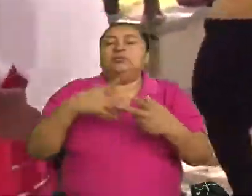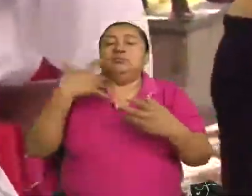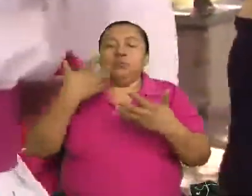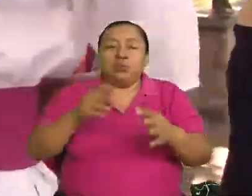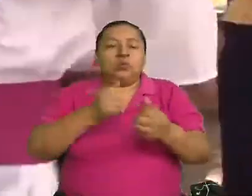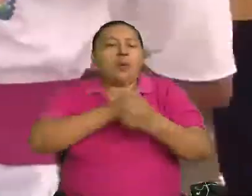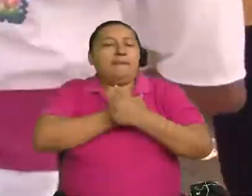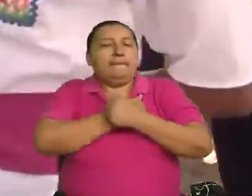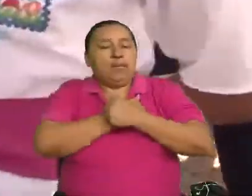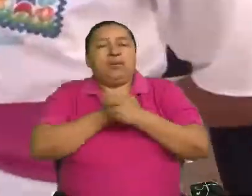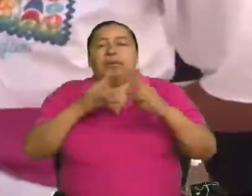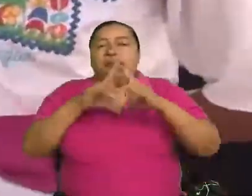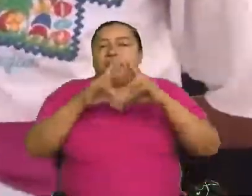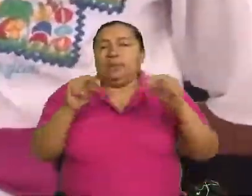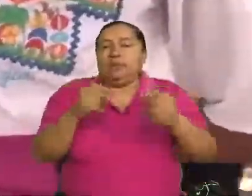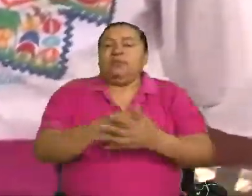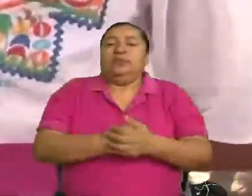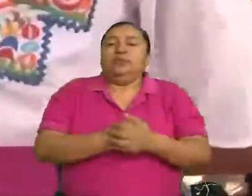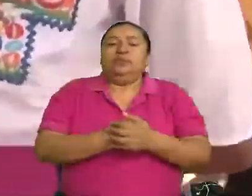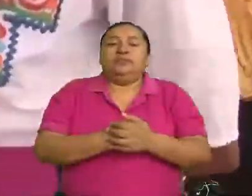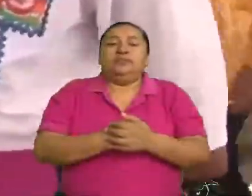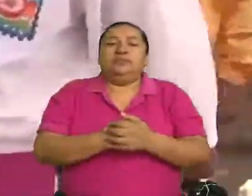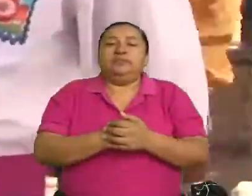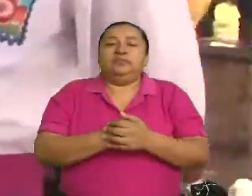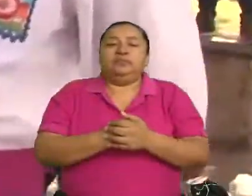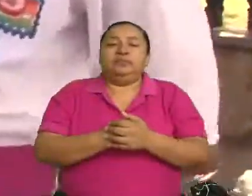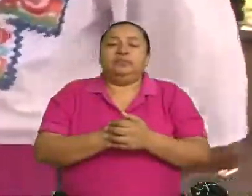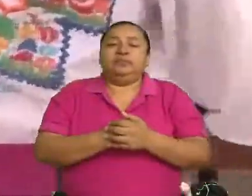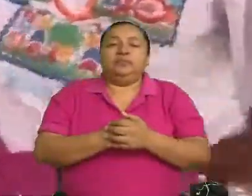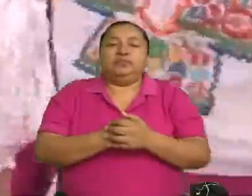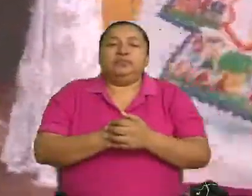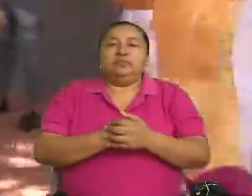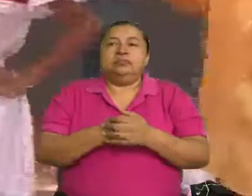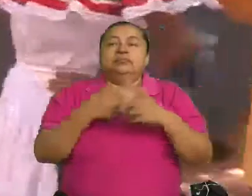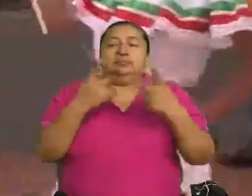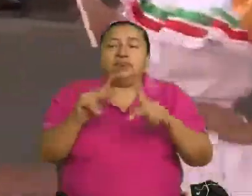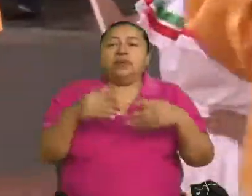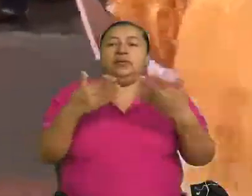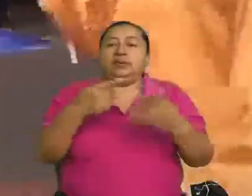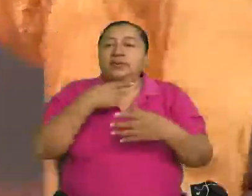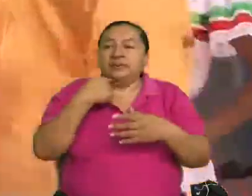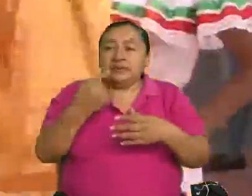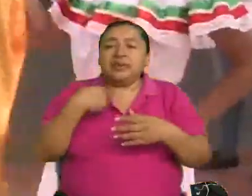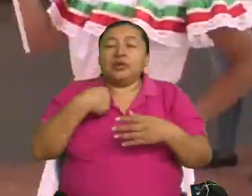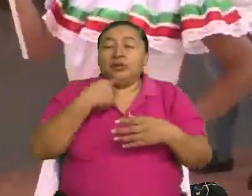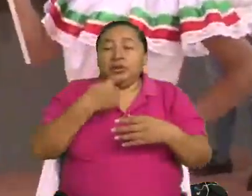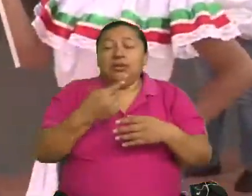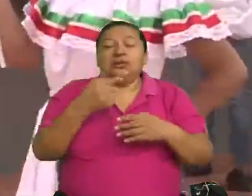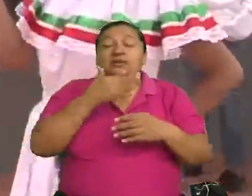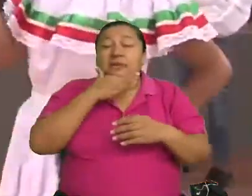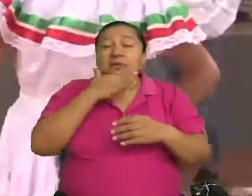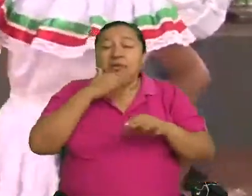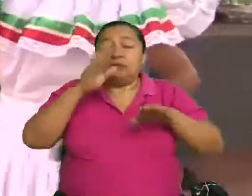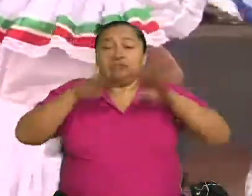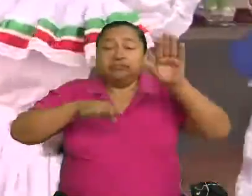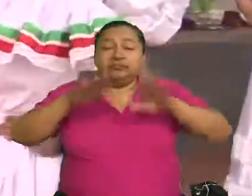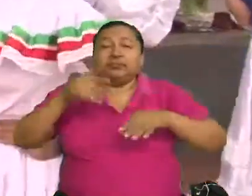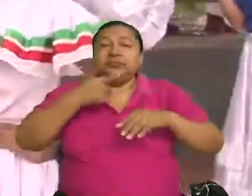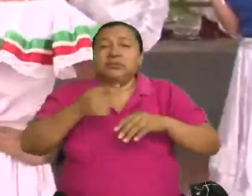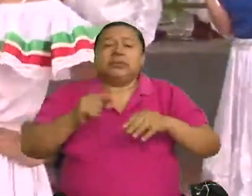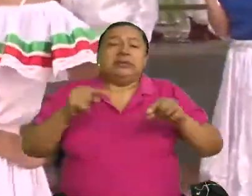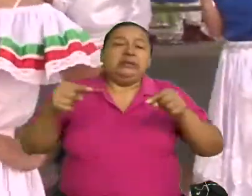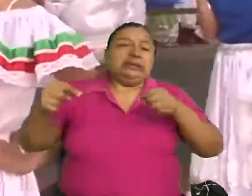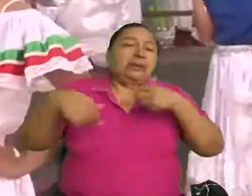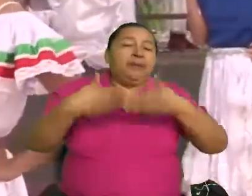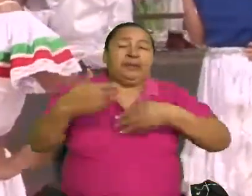amor a la patria. Pero la verdad que, como usted dijo hace ratito, con sus dificultades. Acuérdese que vino la guerra